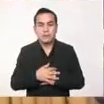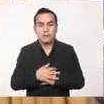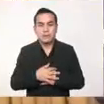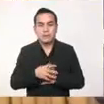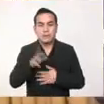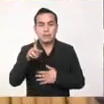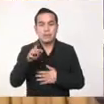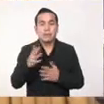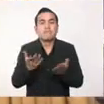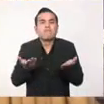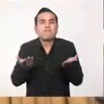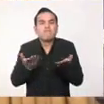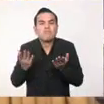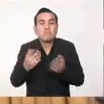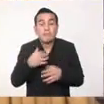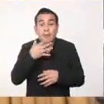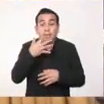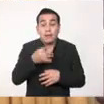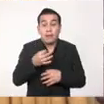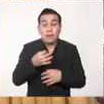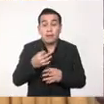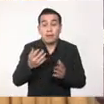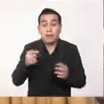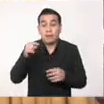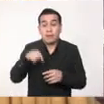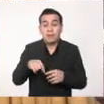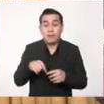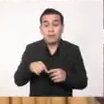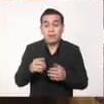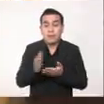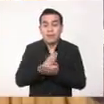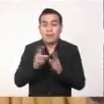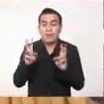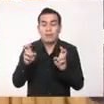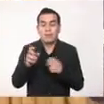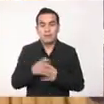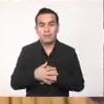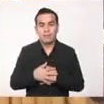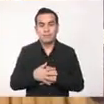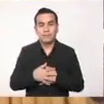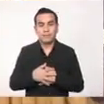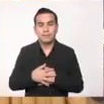un amigo que habla con la oposición, pero en este caso no he hablado de este tema con ellos.